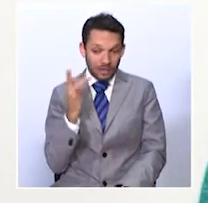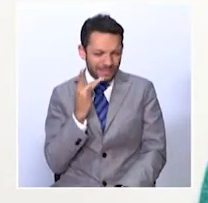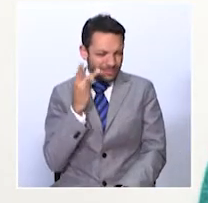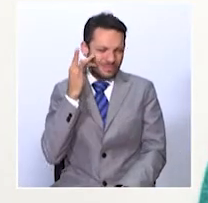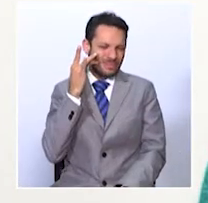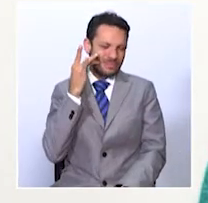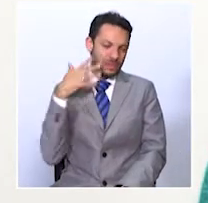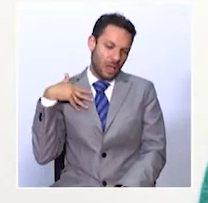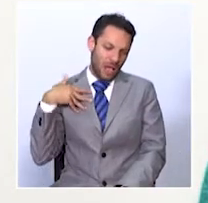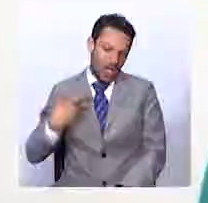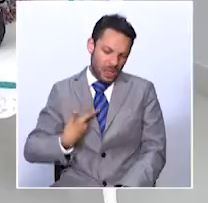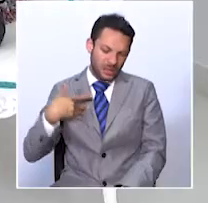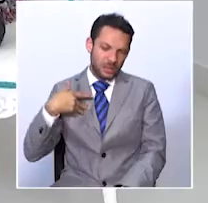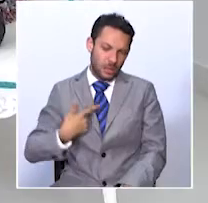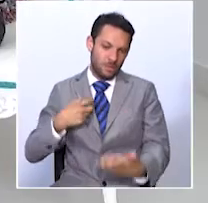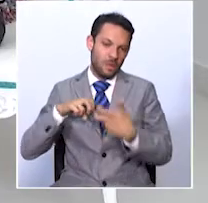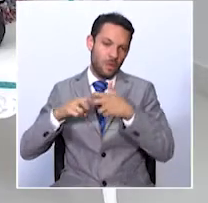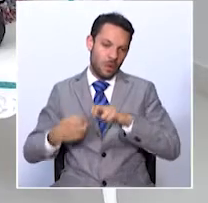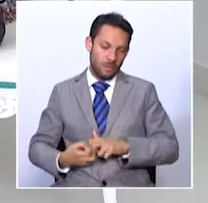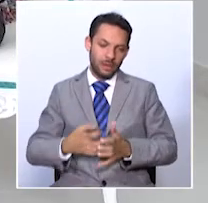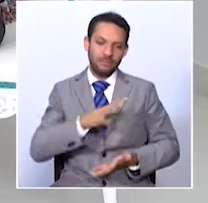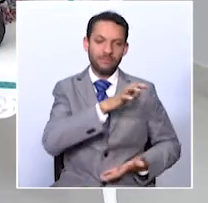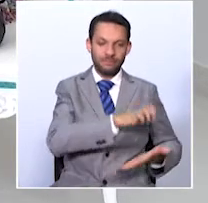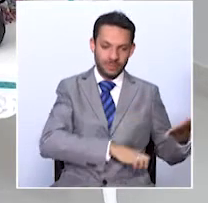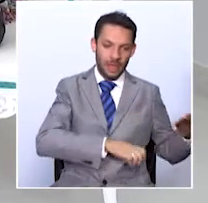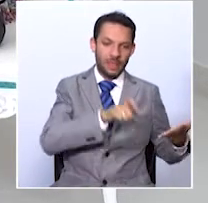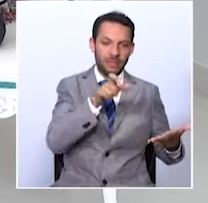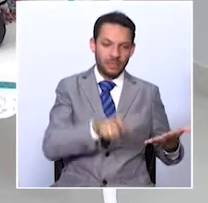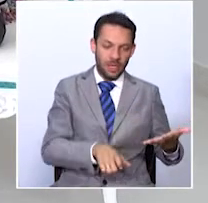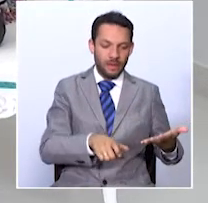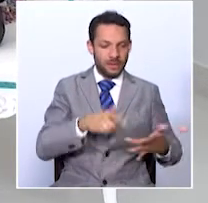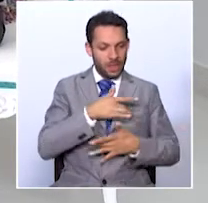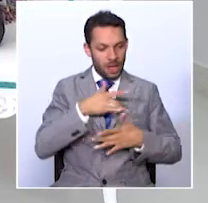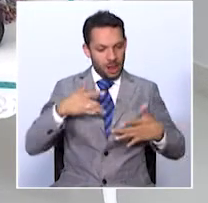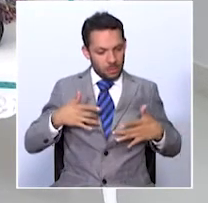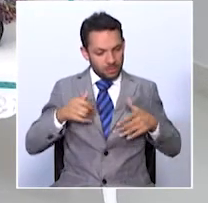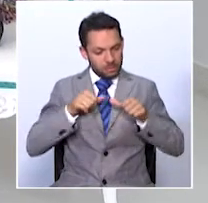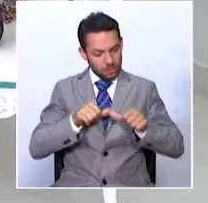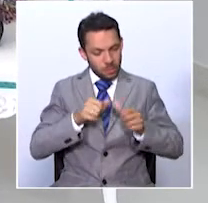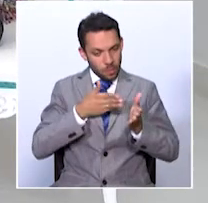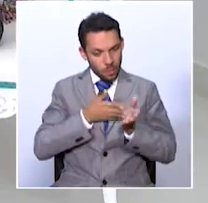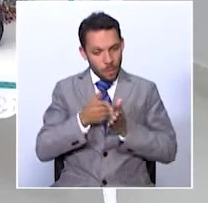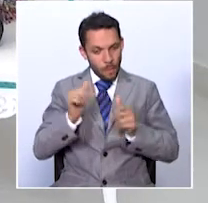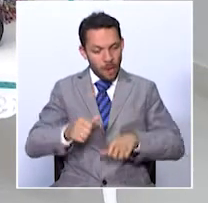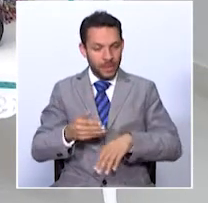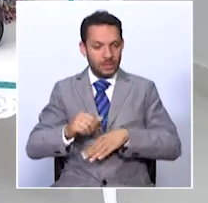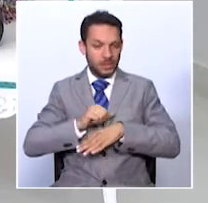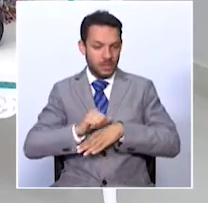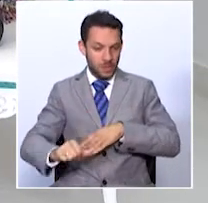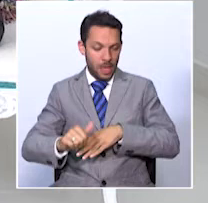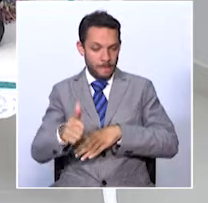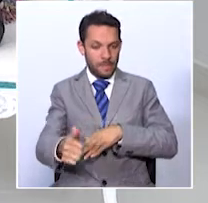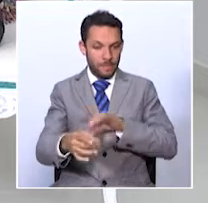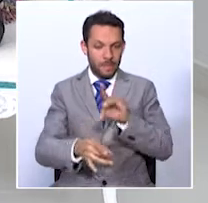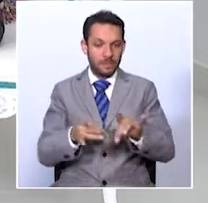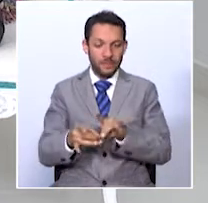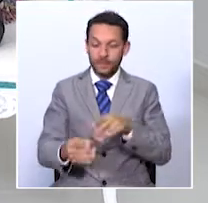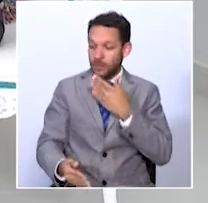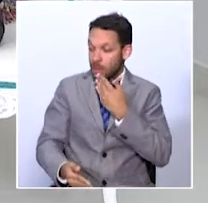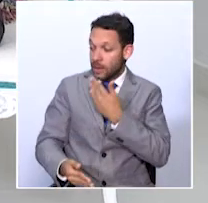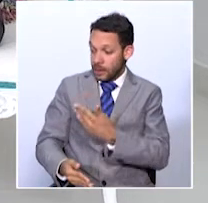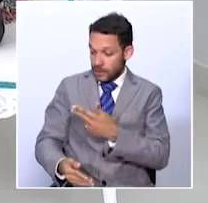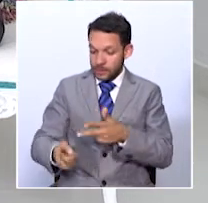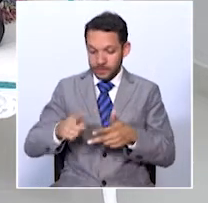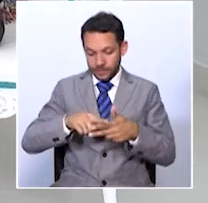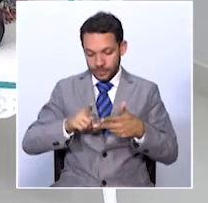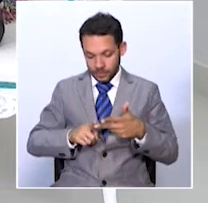nosotros usemos los antioxidantes que van a reportar una buena cicatrización en las cirugías. Muchas gracias, doctora. ¿Y